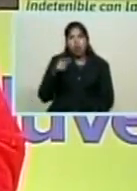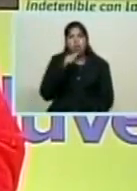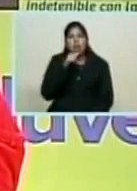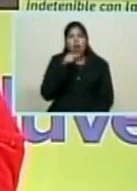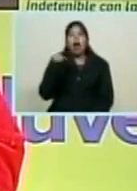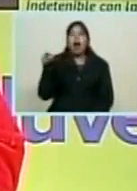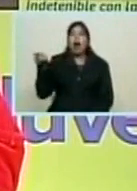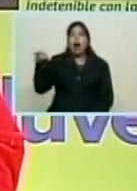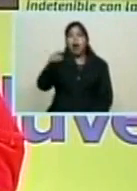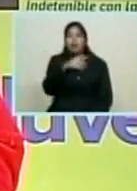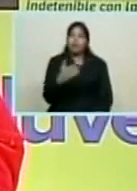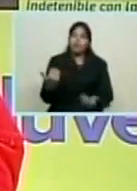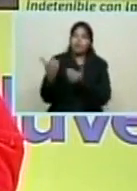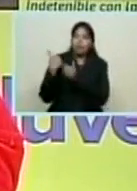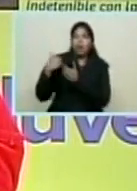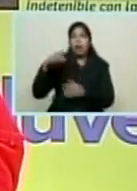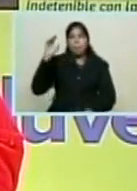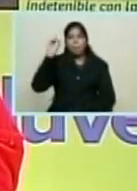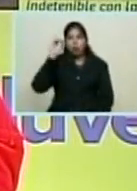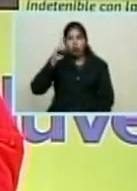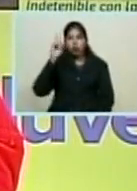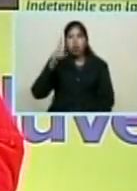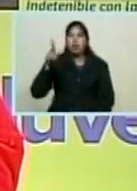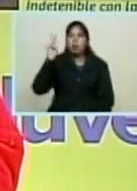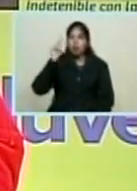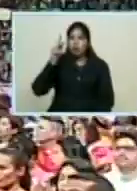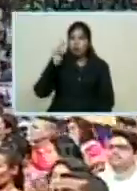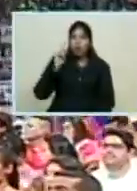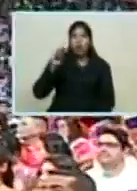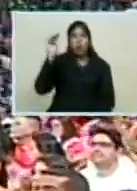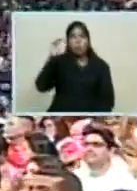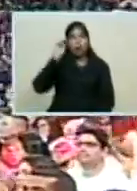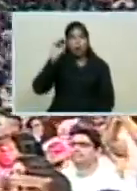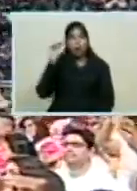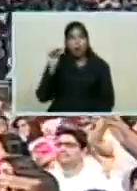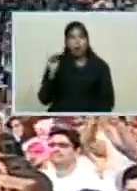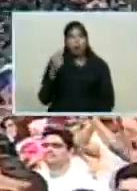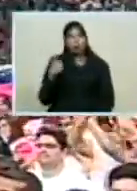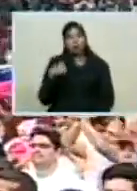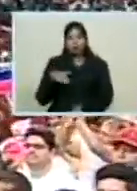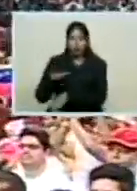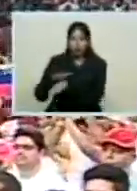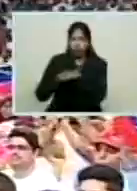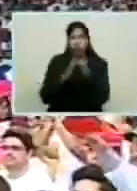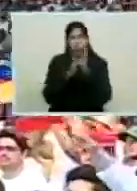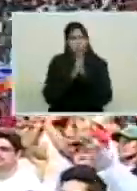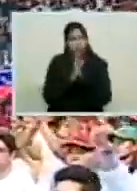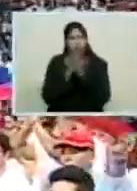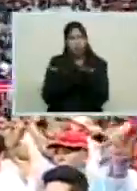los maestros del país, y yo los llamo a crear conciencia.